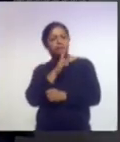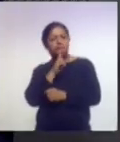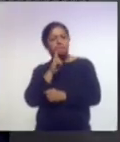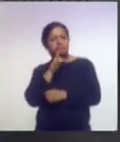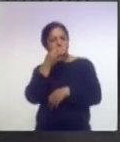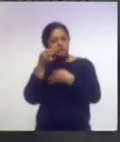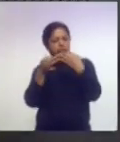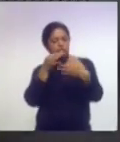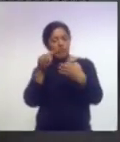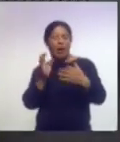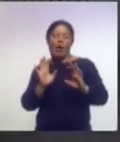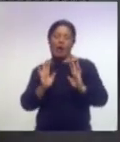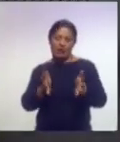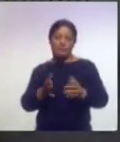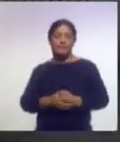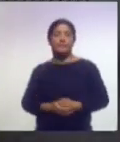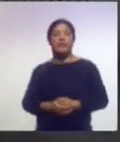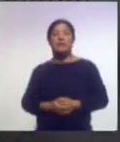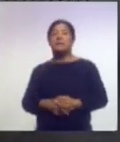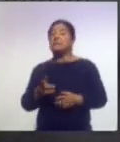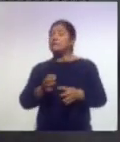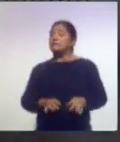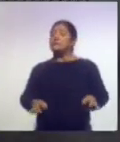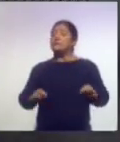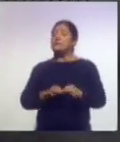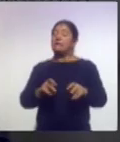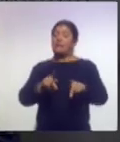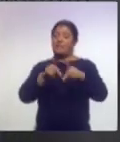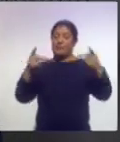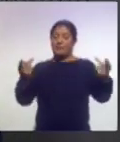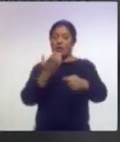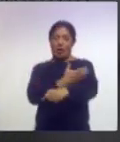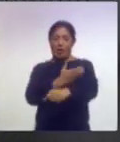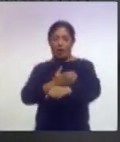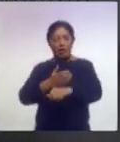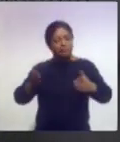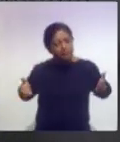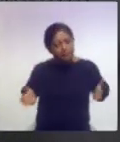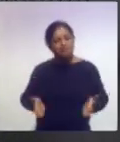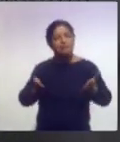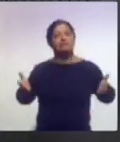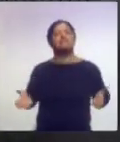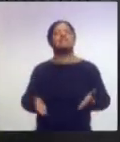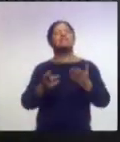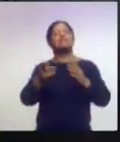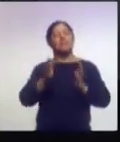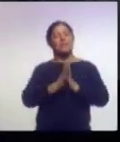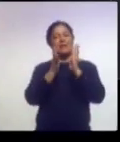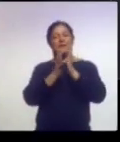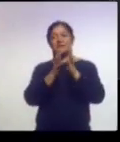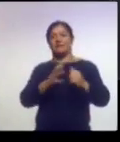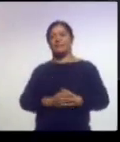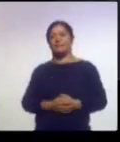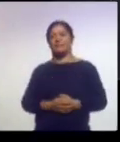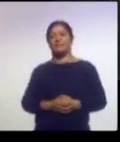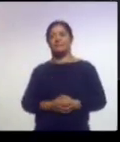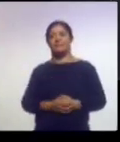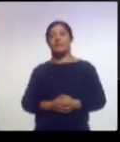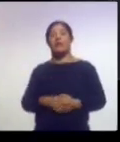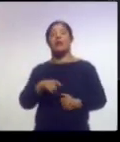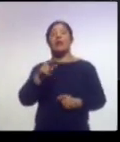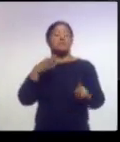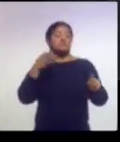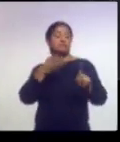importante motivar a los compañeros periodistas aquí en el estado para que participen en estas convocatorias. Mira, la finalidad de estar aquí en